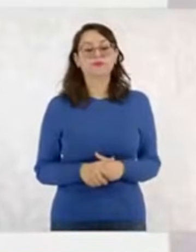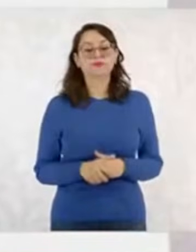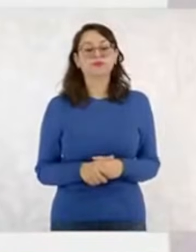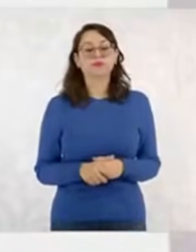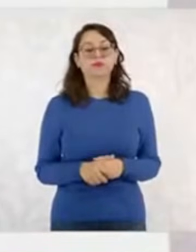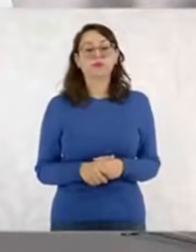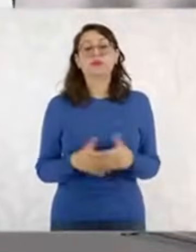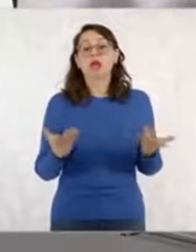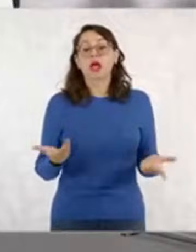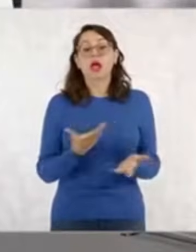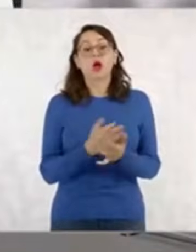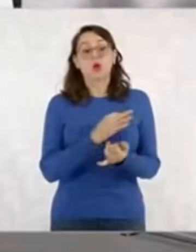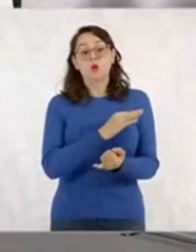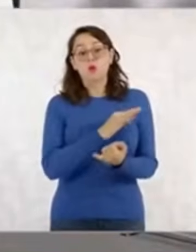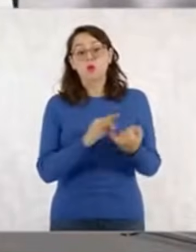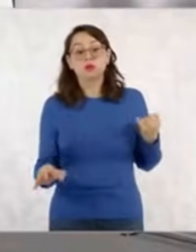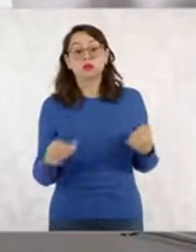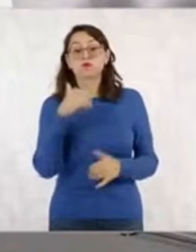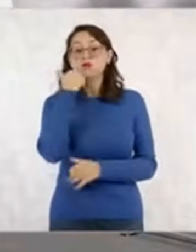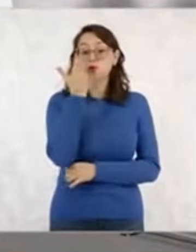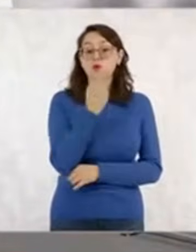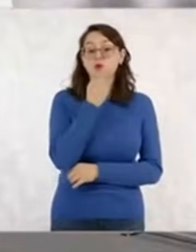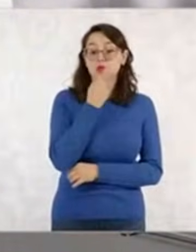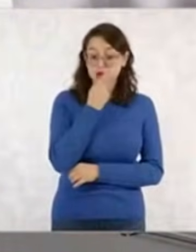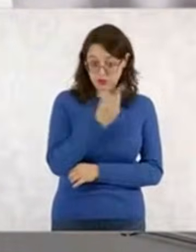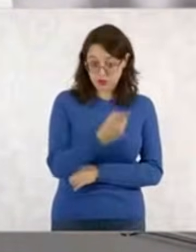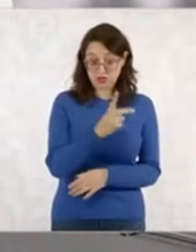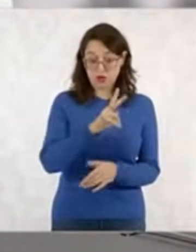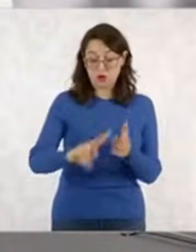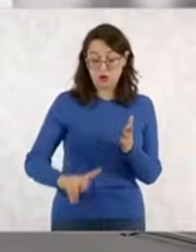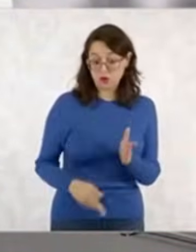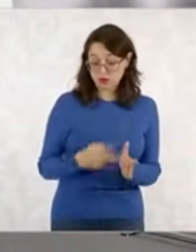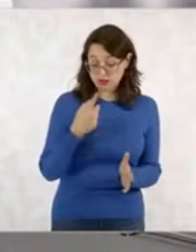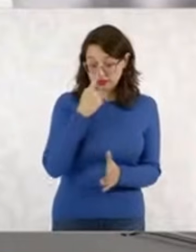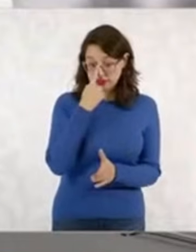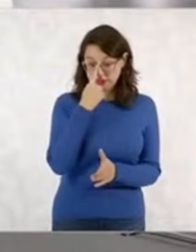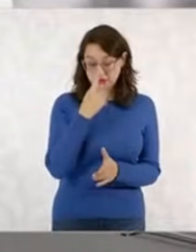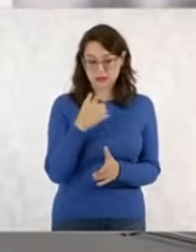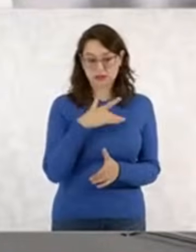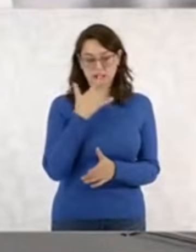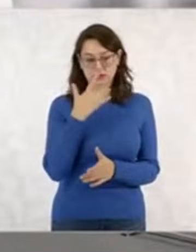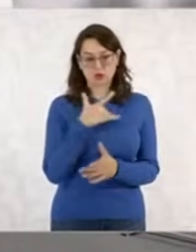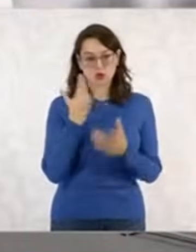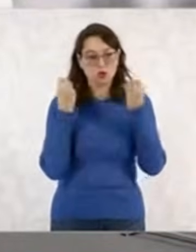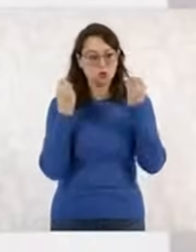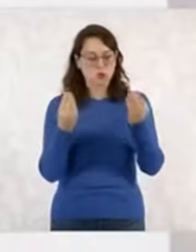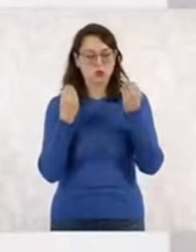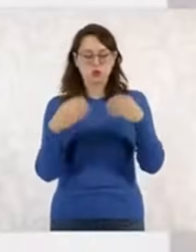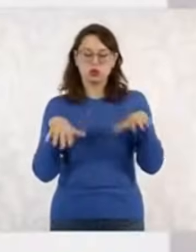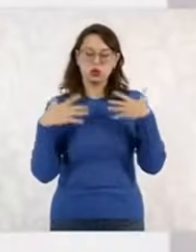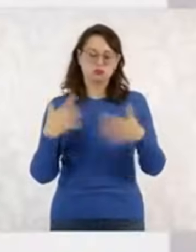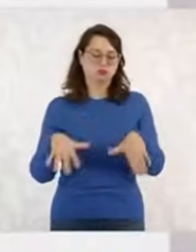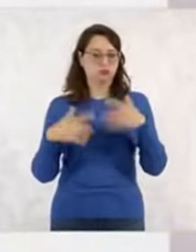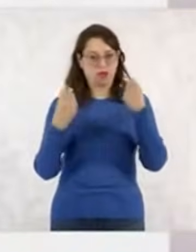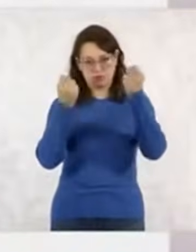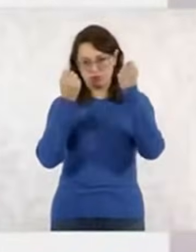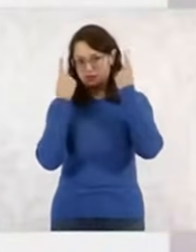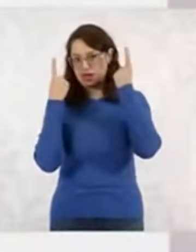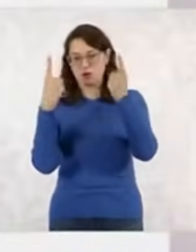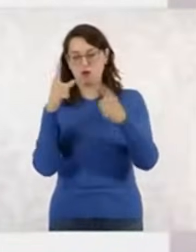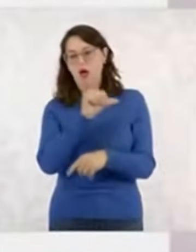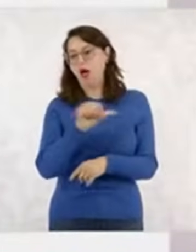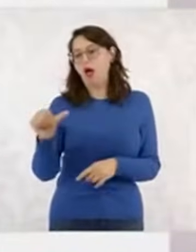Por último, me gustaría expresar además nuevamente mi admiración a las y los trabajadores de